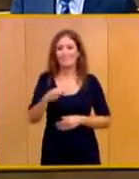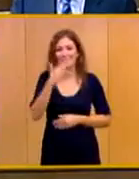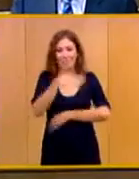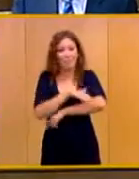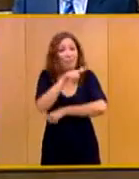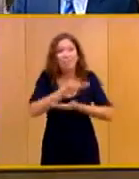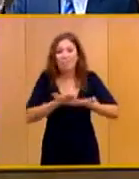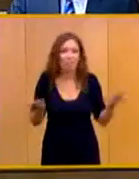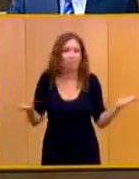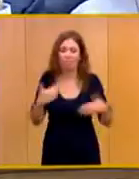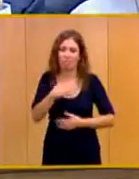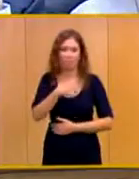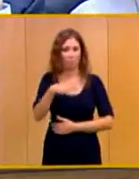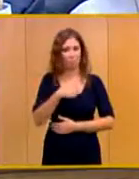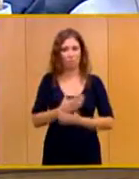dado ningún argumento.